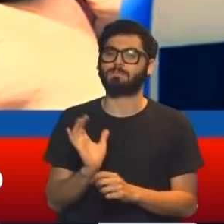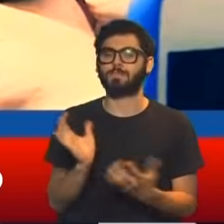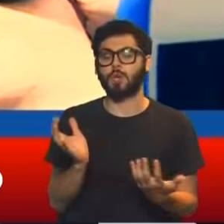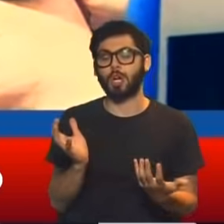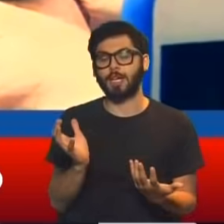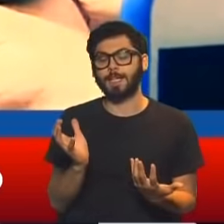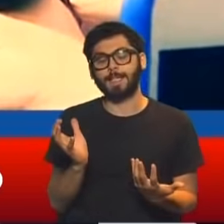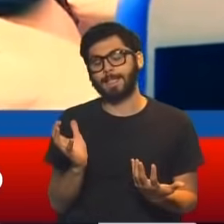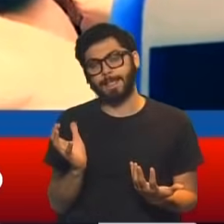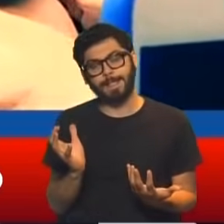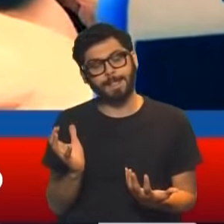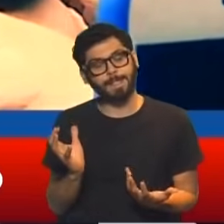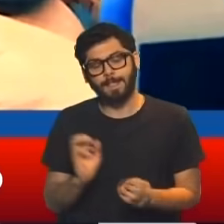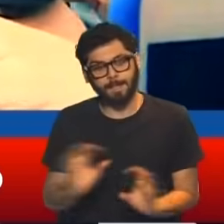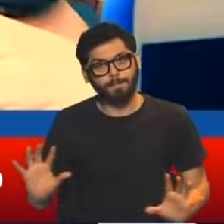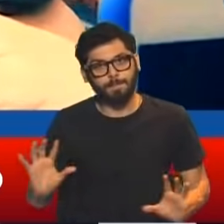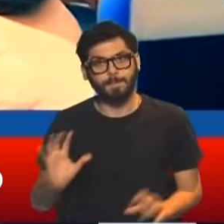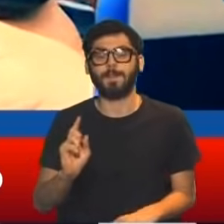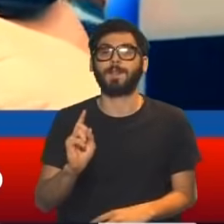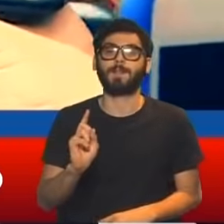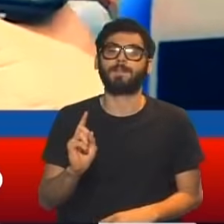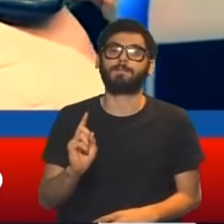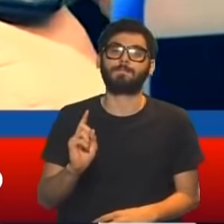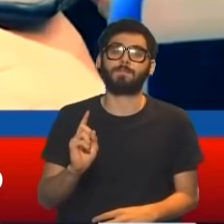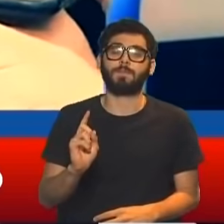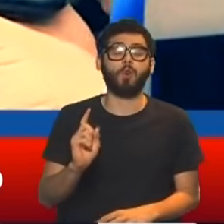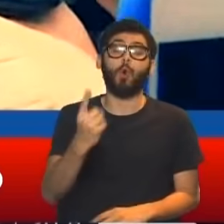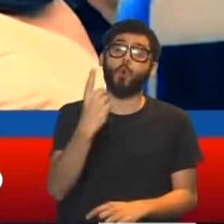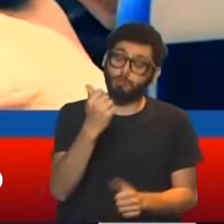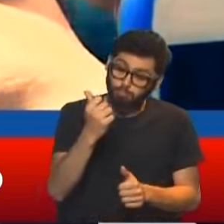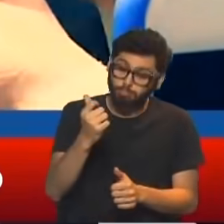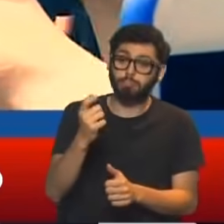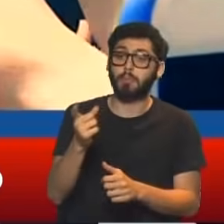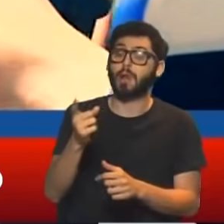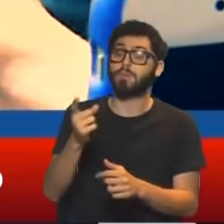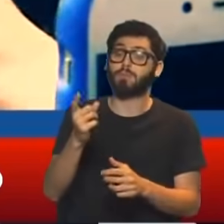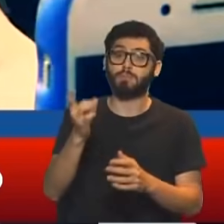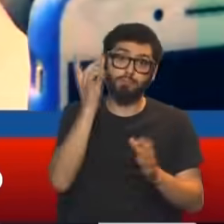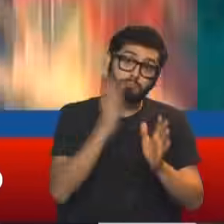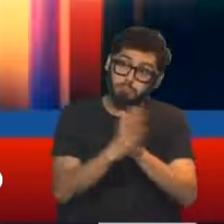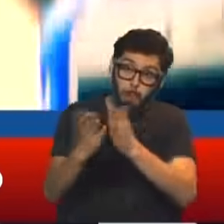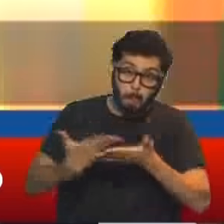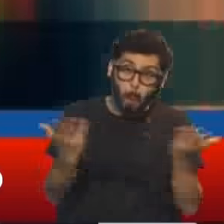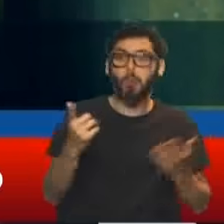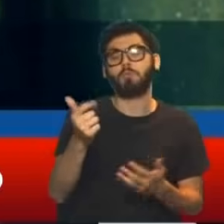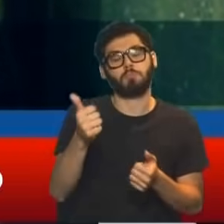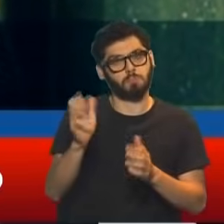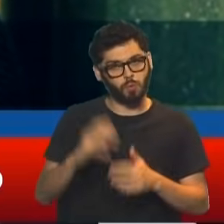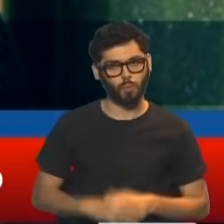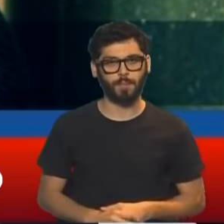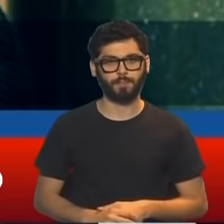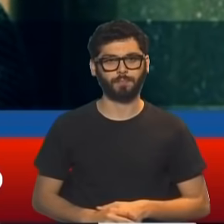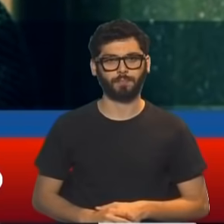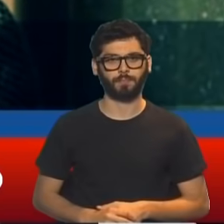desafortunado. Y nos quedamos con las disculpas públicas que pidió el ministro. Es